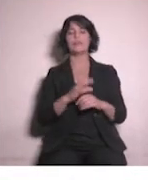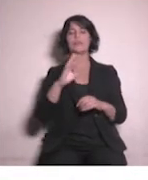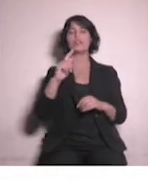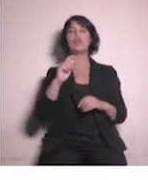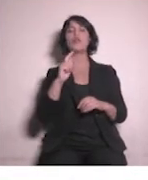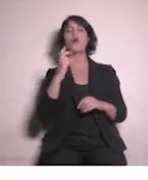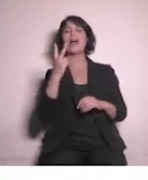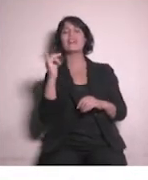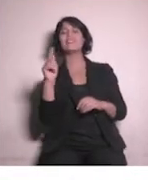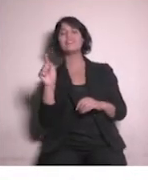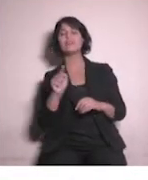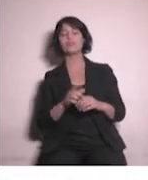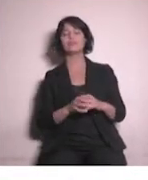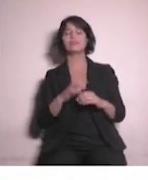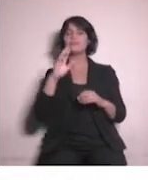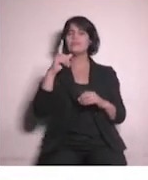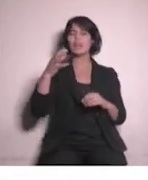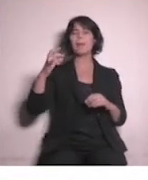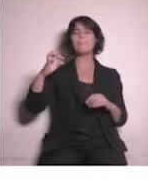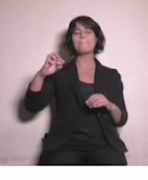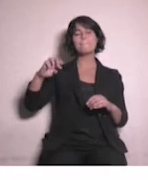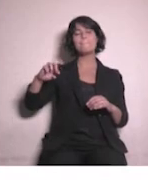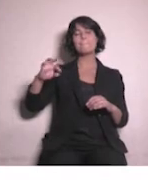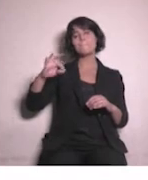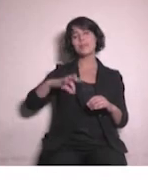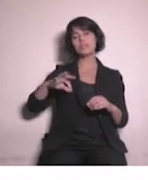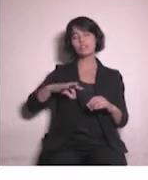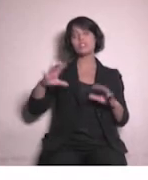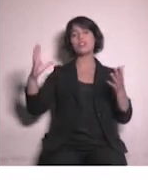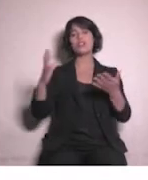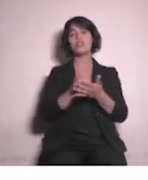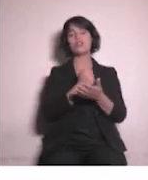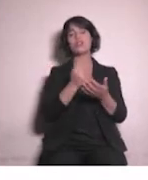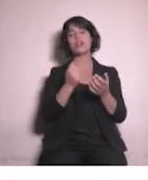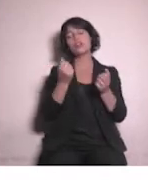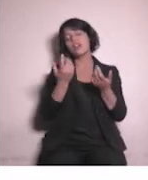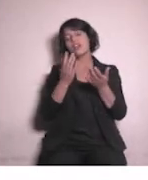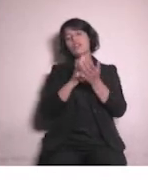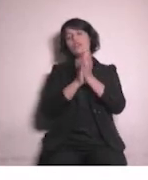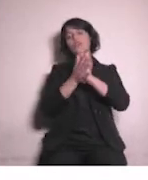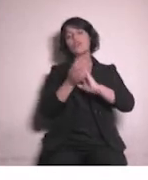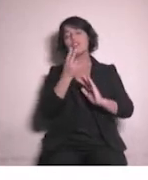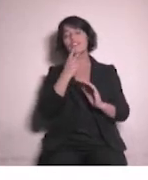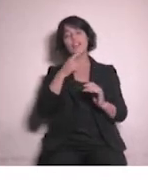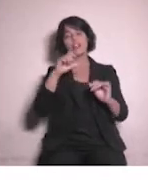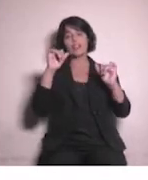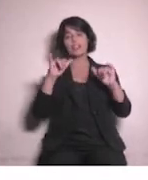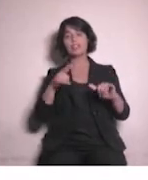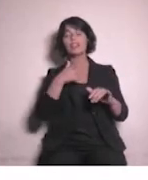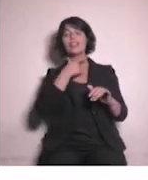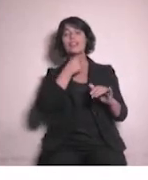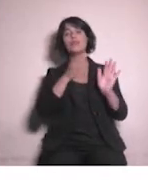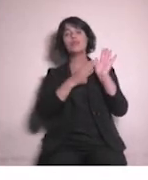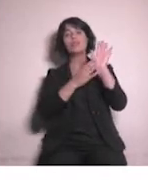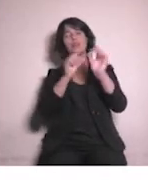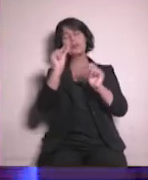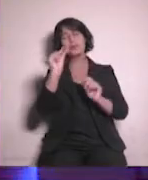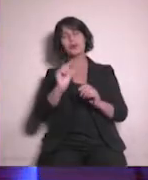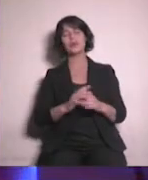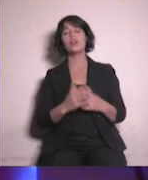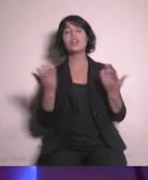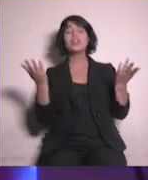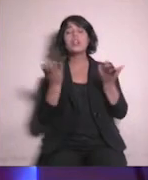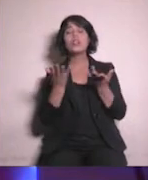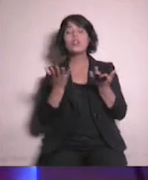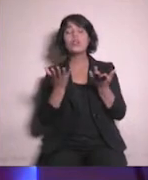Pero las pensiones se logran a través de la vida. Y aquí queremos mostrar un poco